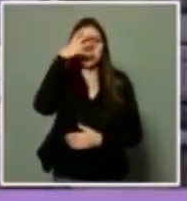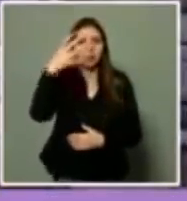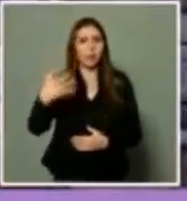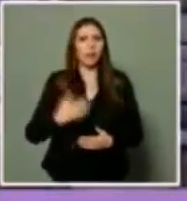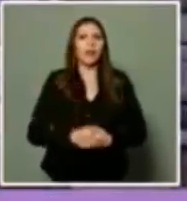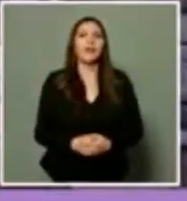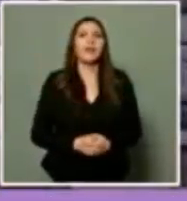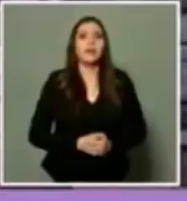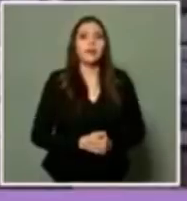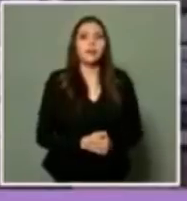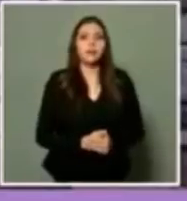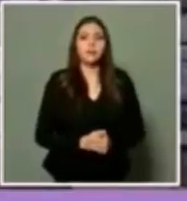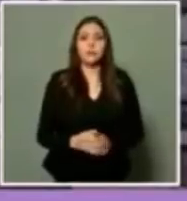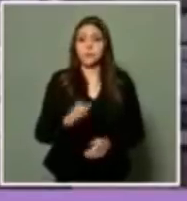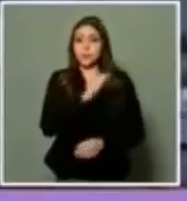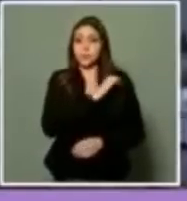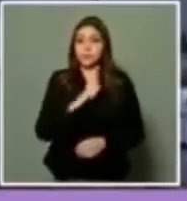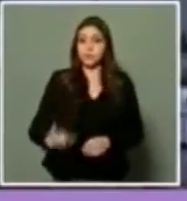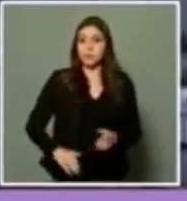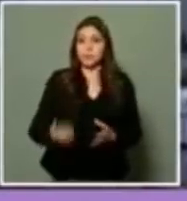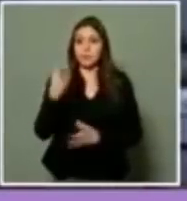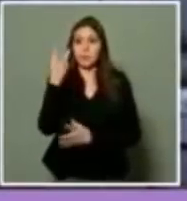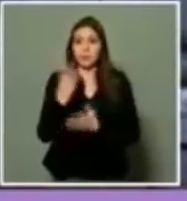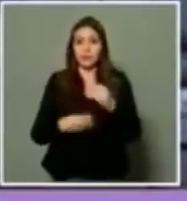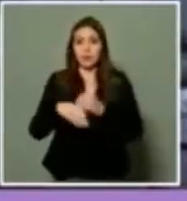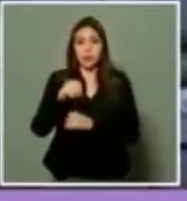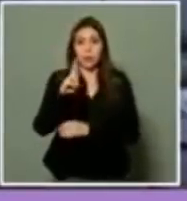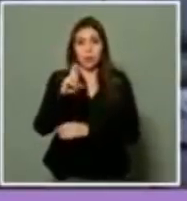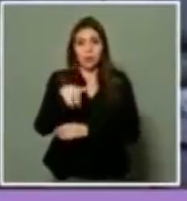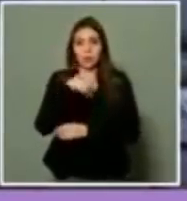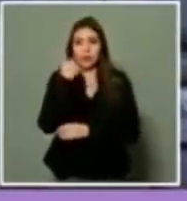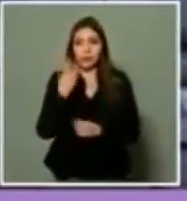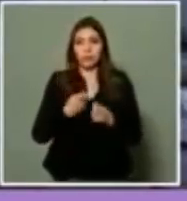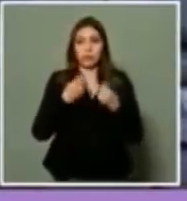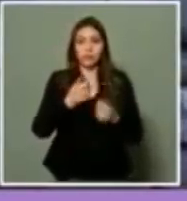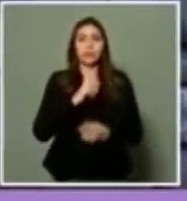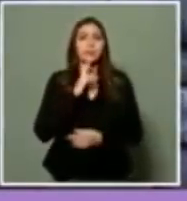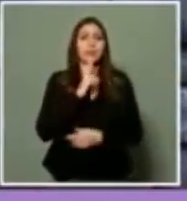Candidata de Juntos Haremos Historia, ¿desea usted responder a la alusión?